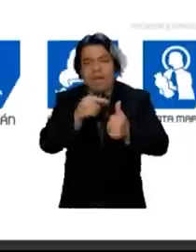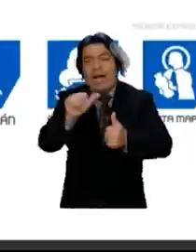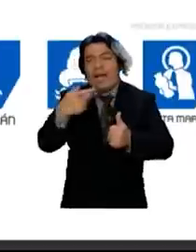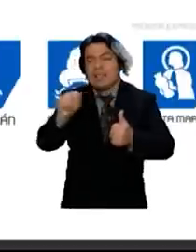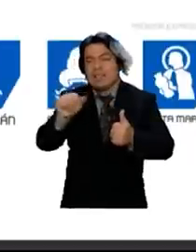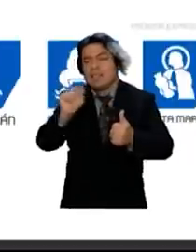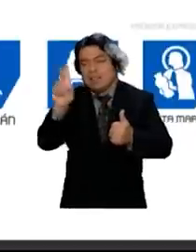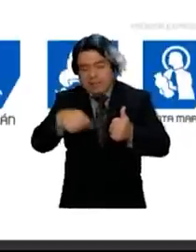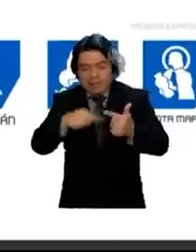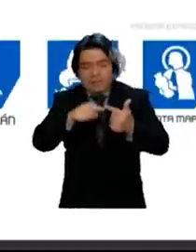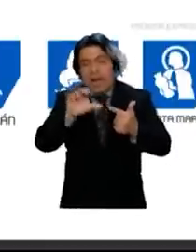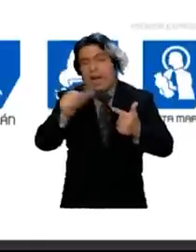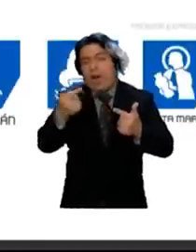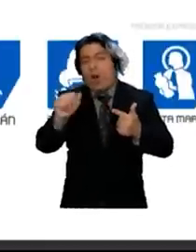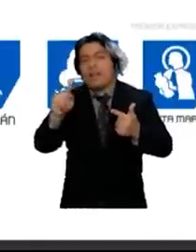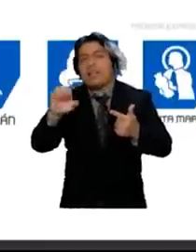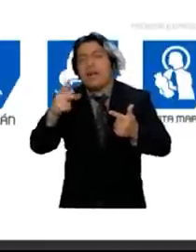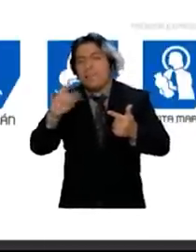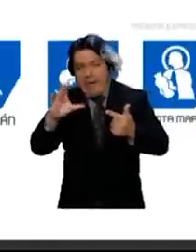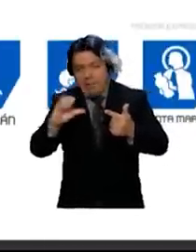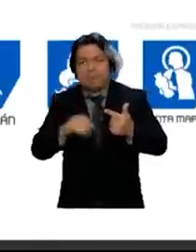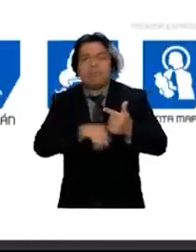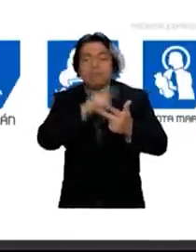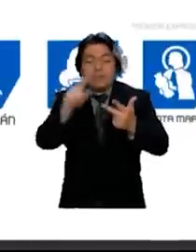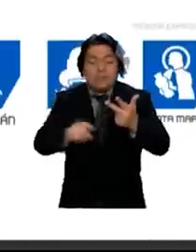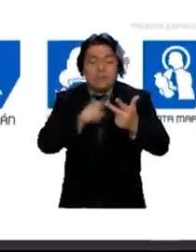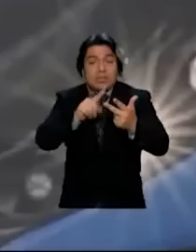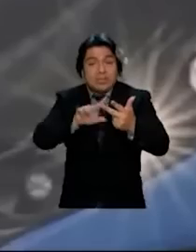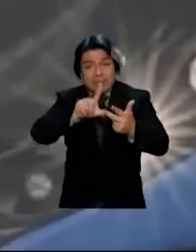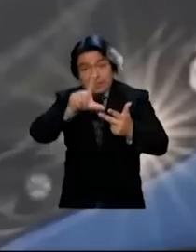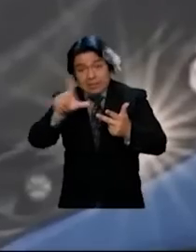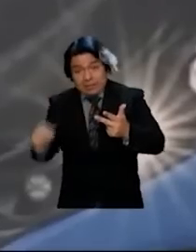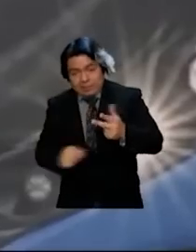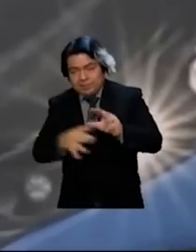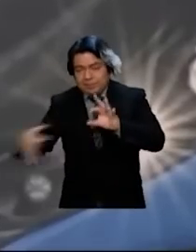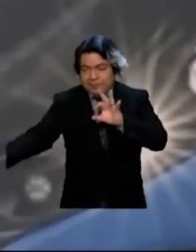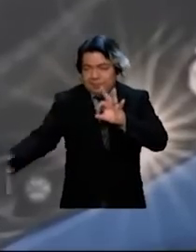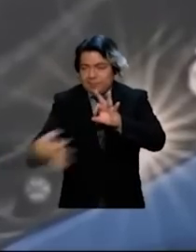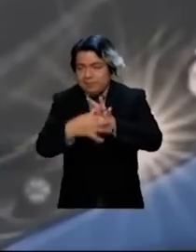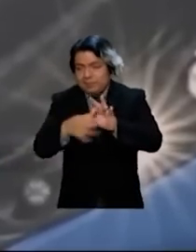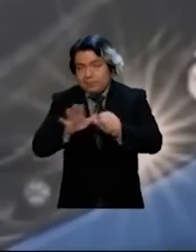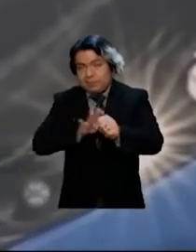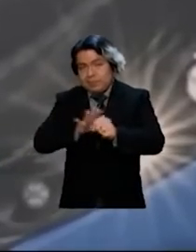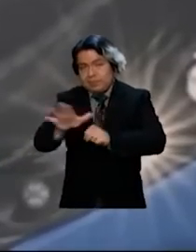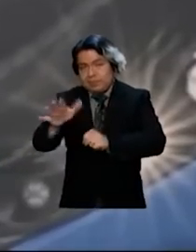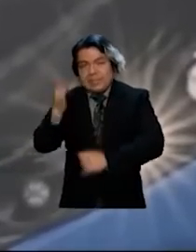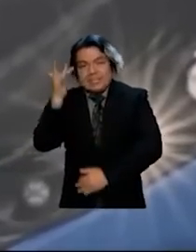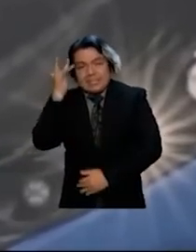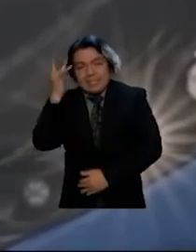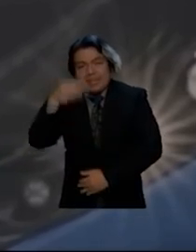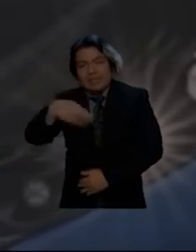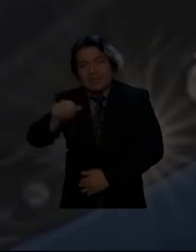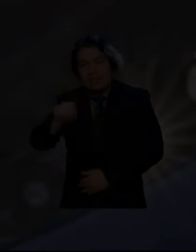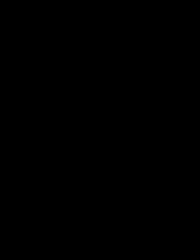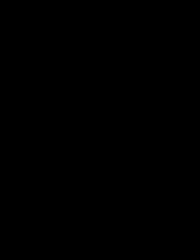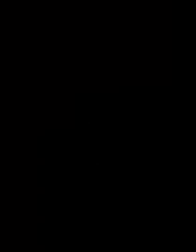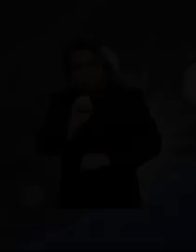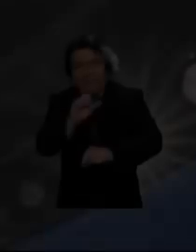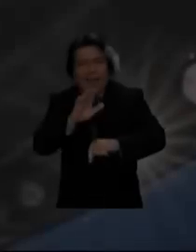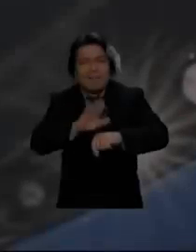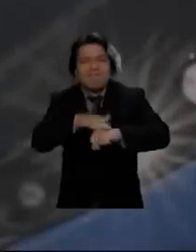Acatitlán, Acahualtepec y, en el futuro, la conexión con Zartambarta.